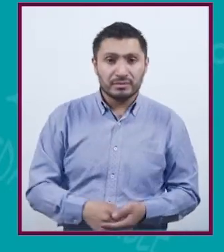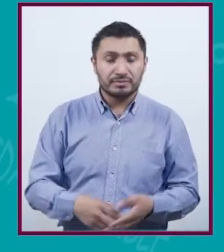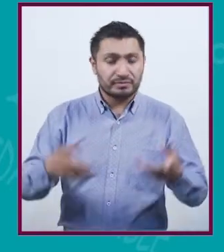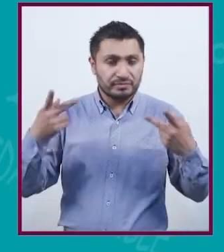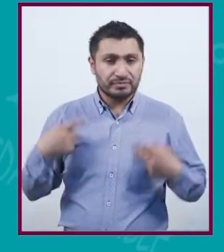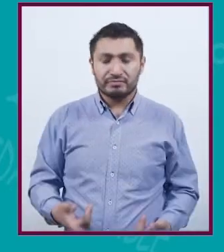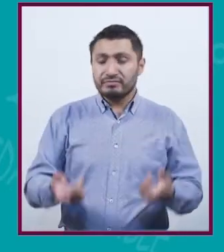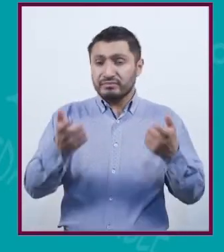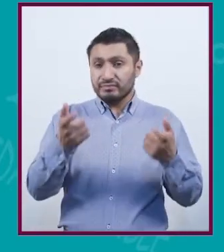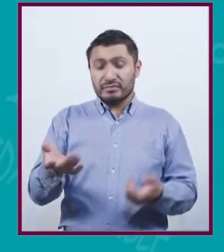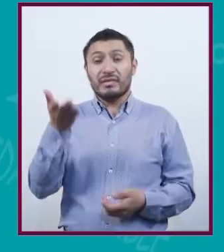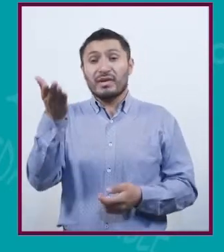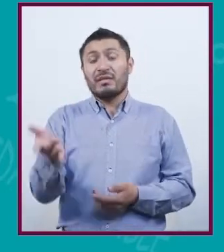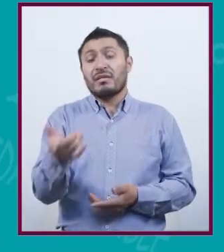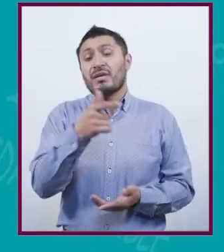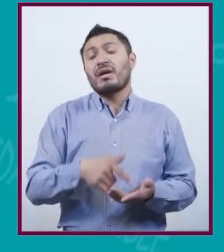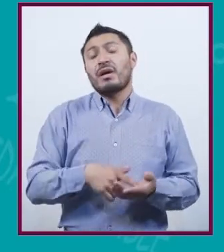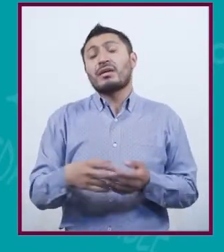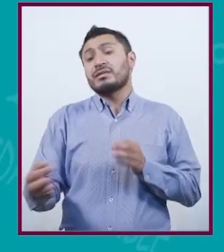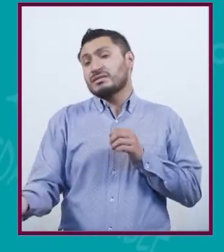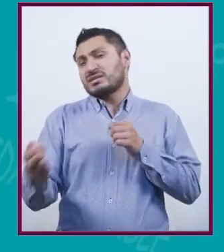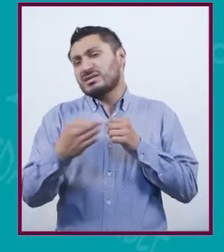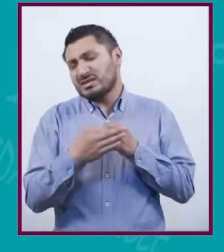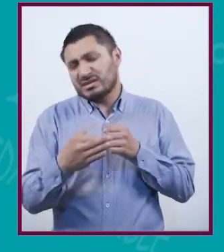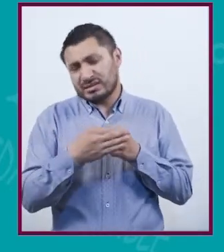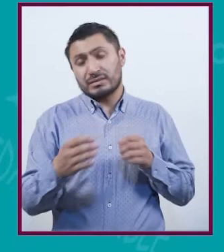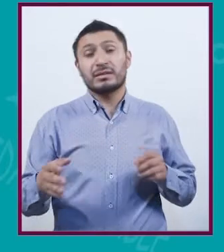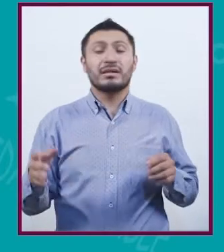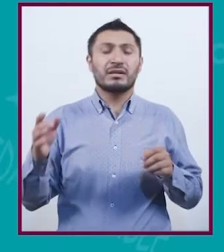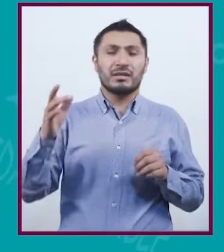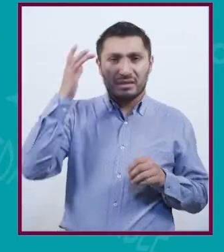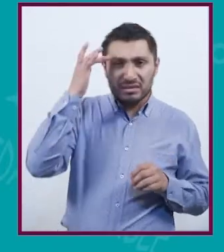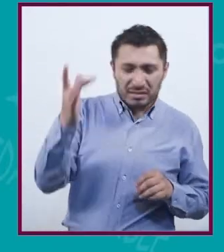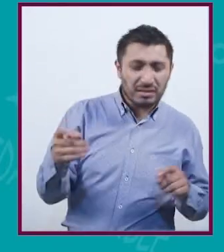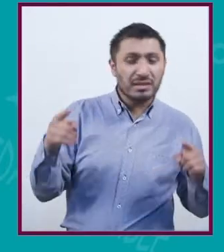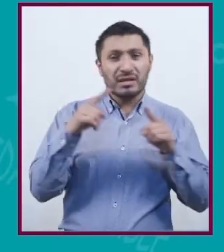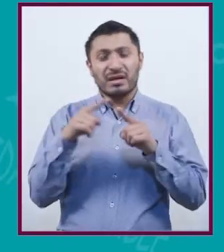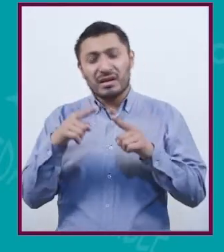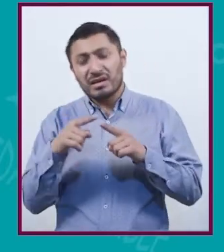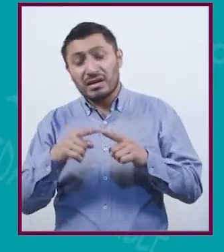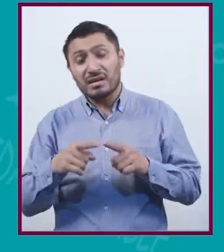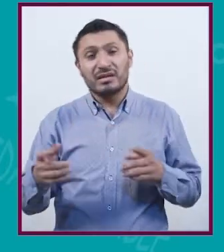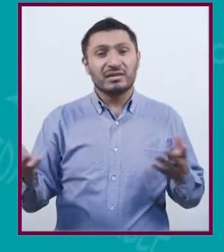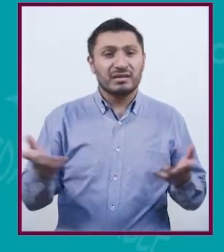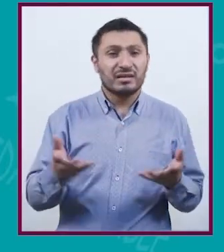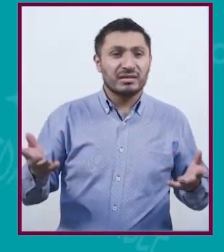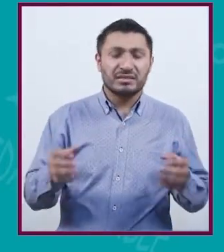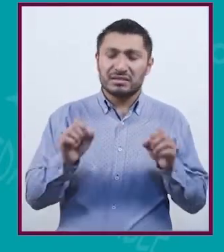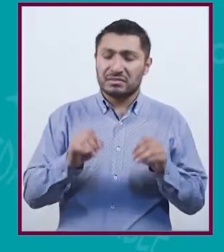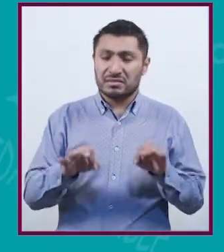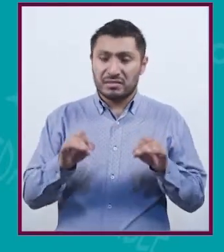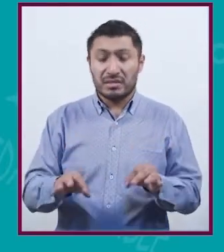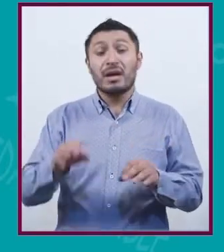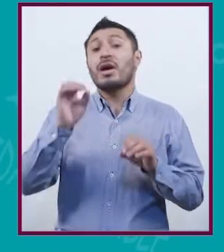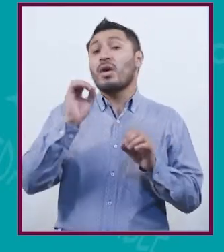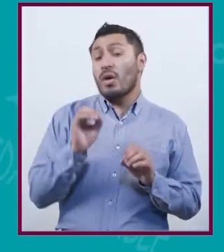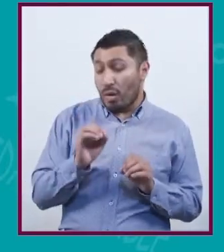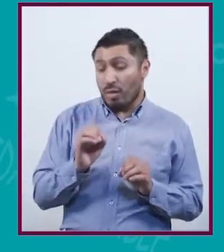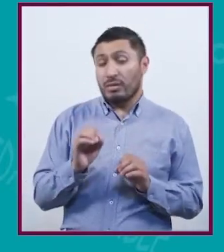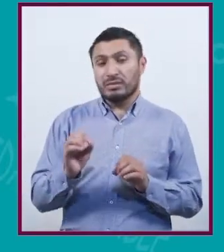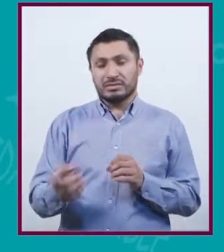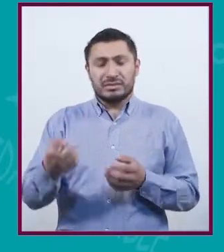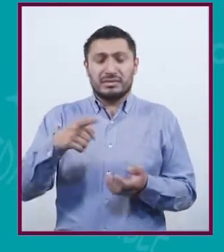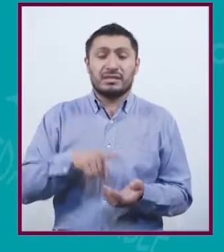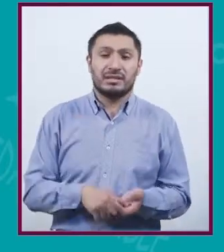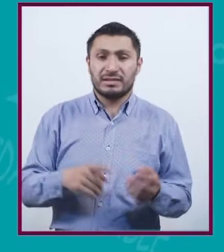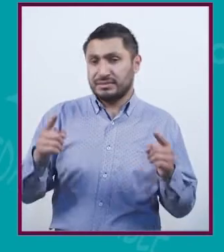situación económica. La gente poderosa solicitaba lugares próximos a las santas reliquias y a los altares donde se celebraban